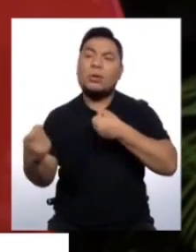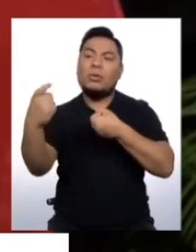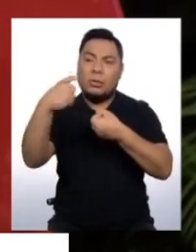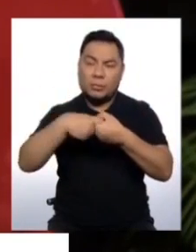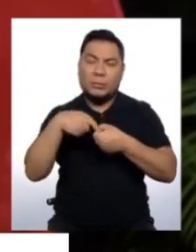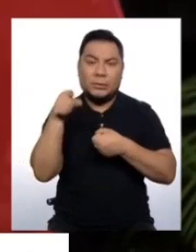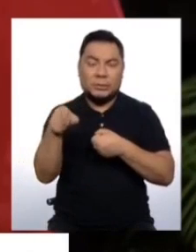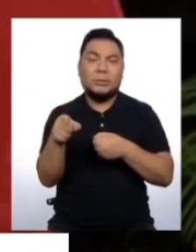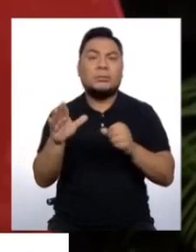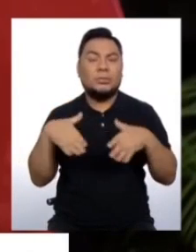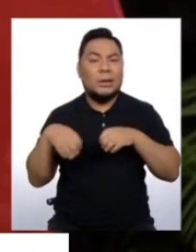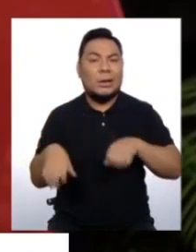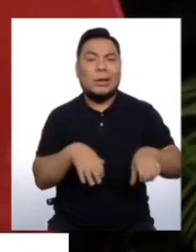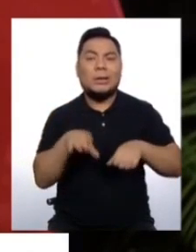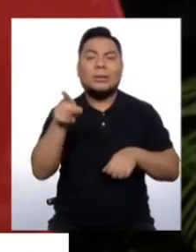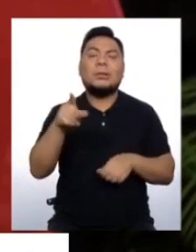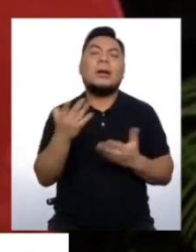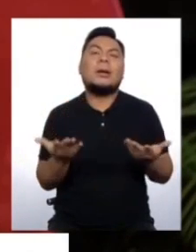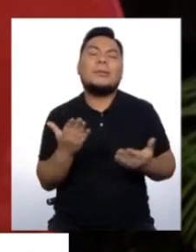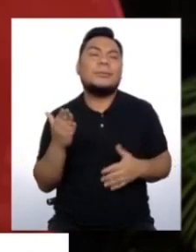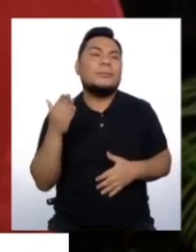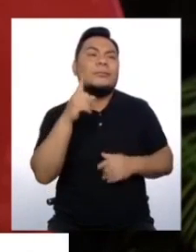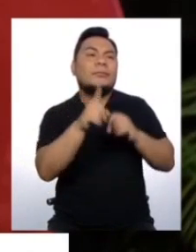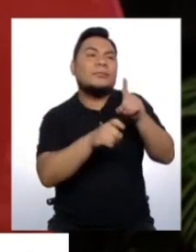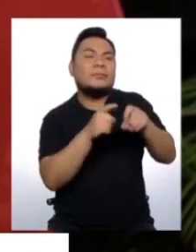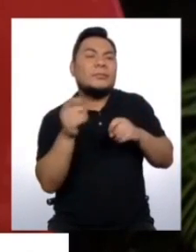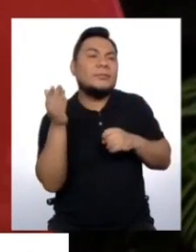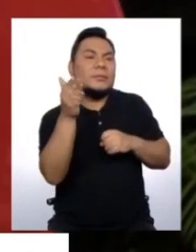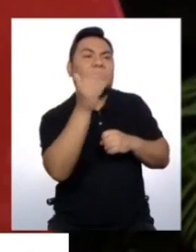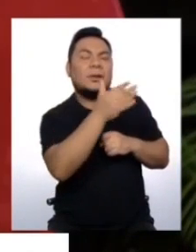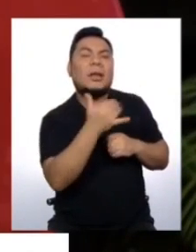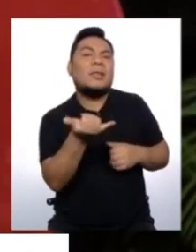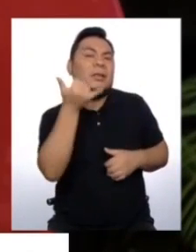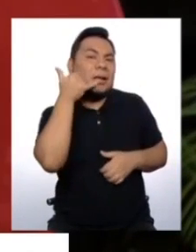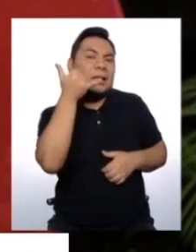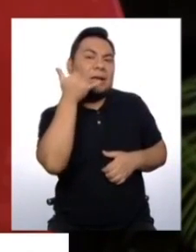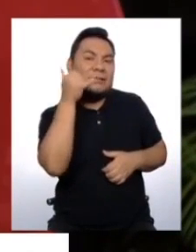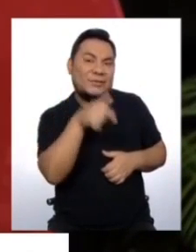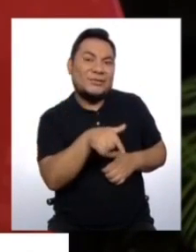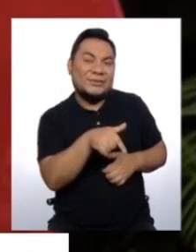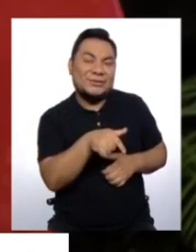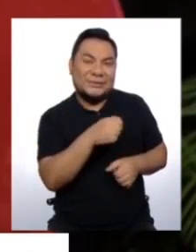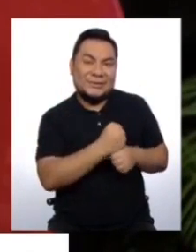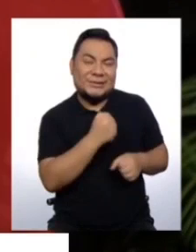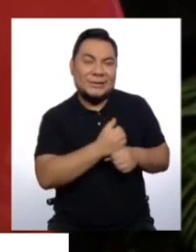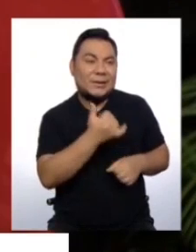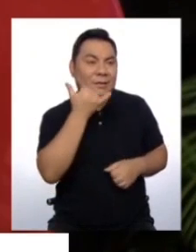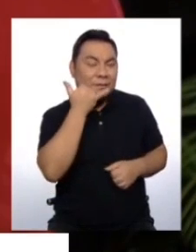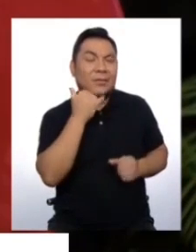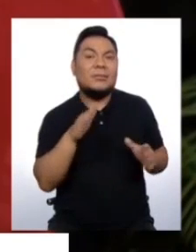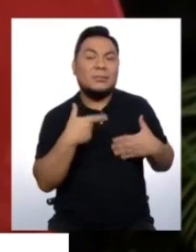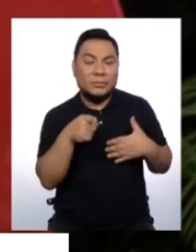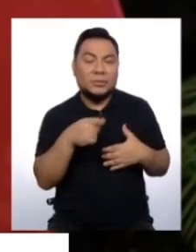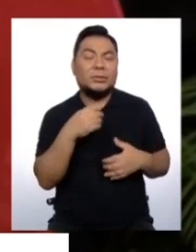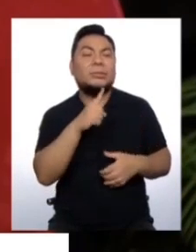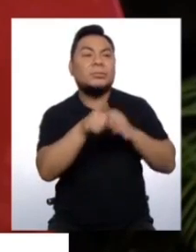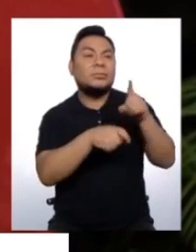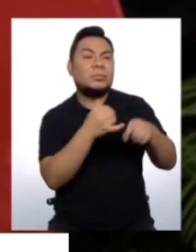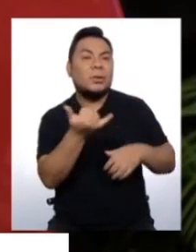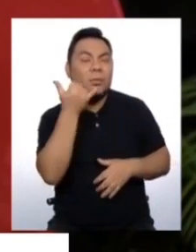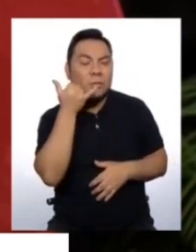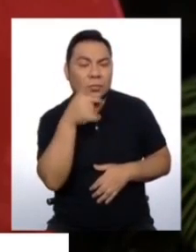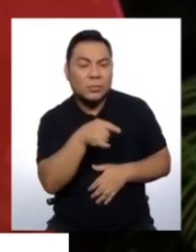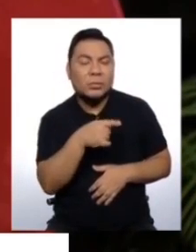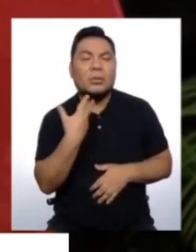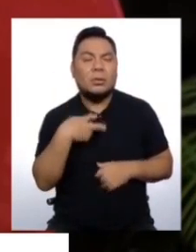que hagan consulta a través del teléfono y pueda hacer en función de esa consulta